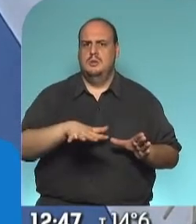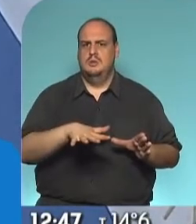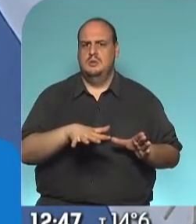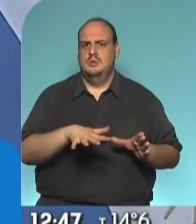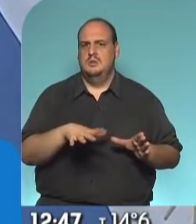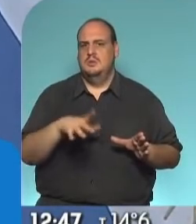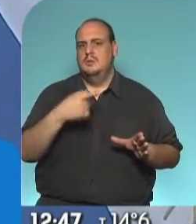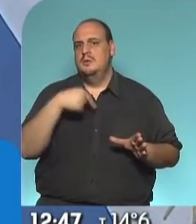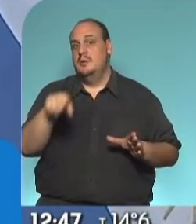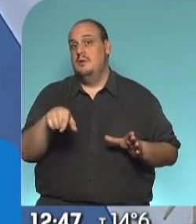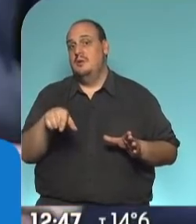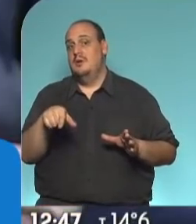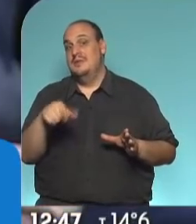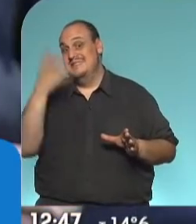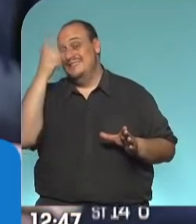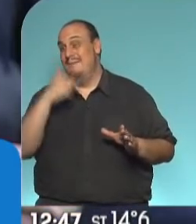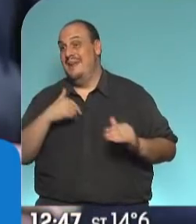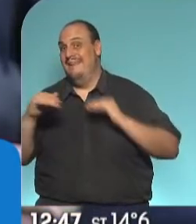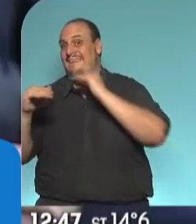lejos estamos de parecernos a San Martín,